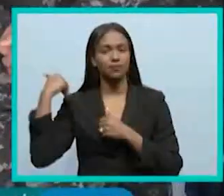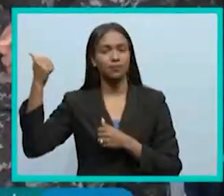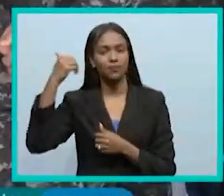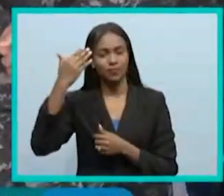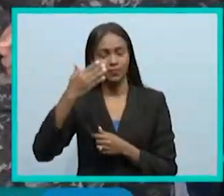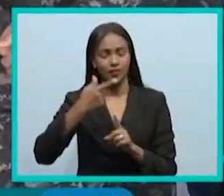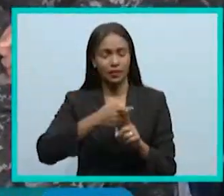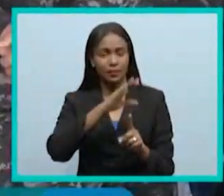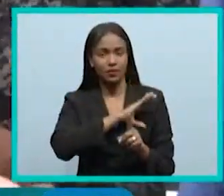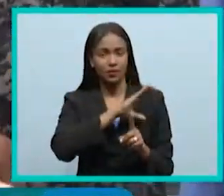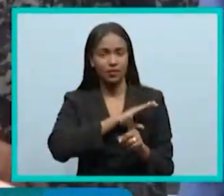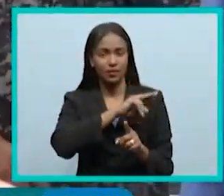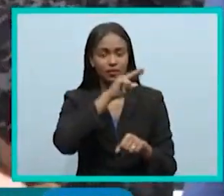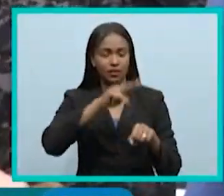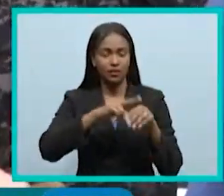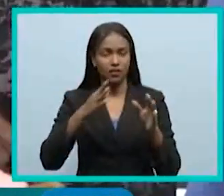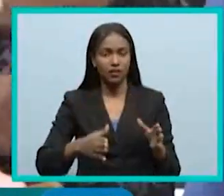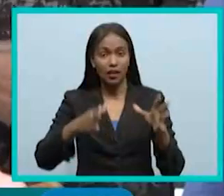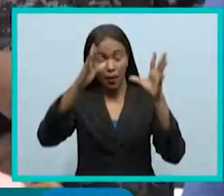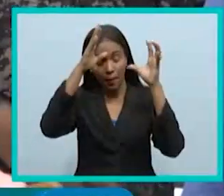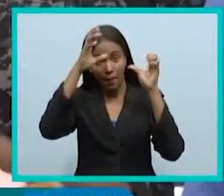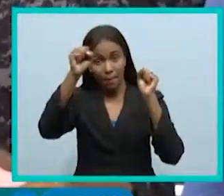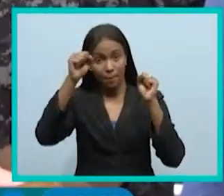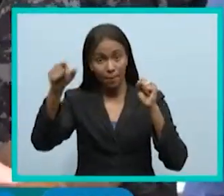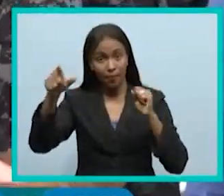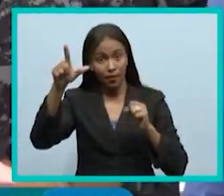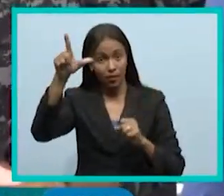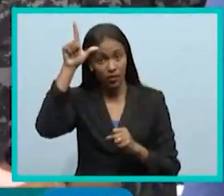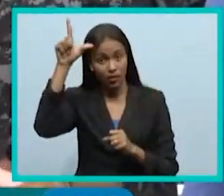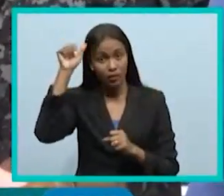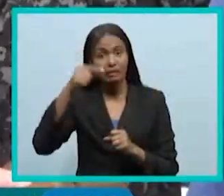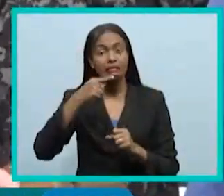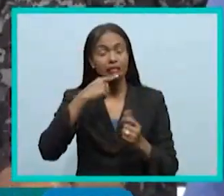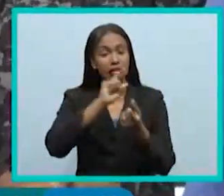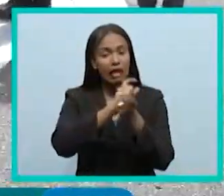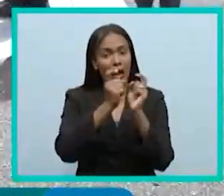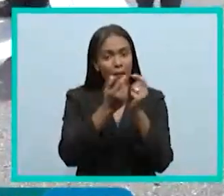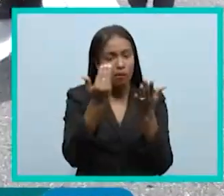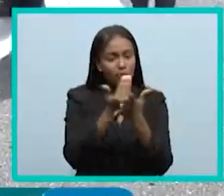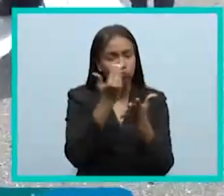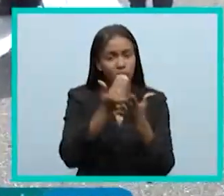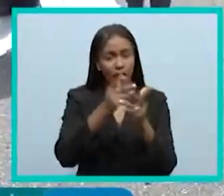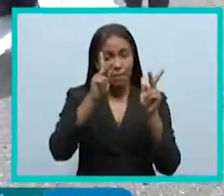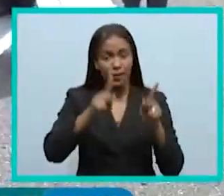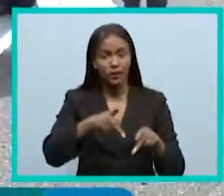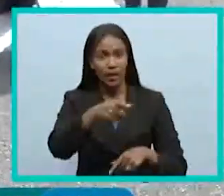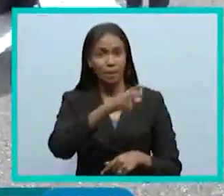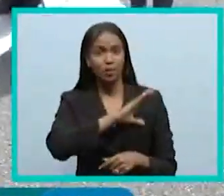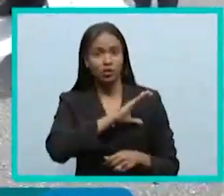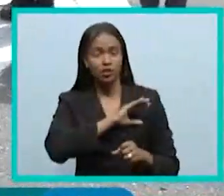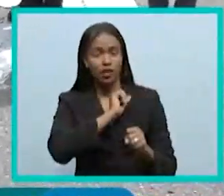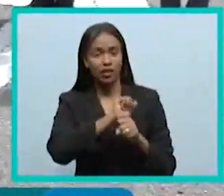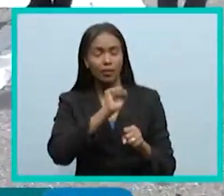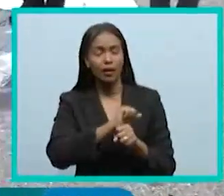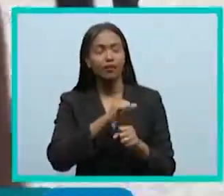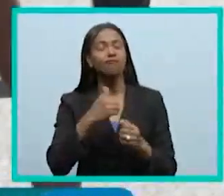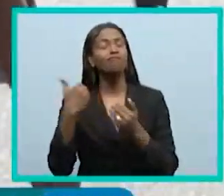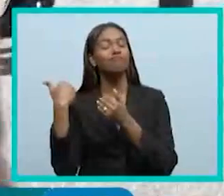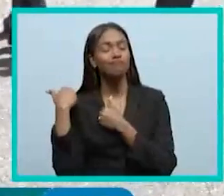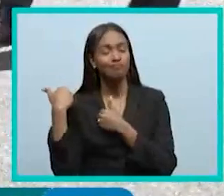Policía Nacional, el mandatario reiteró que la reforma y modernización del cuerpo del orden es un